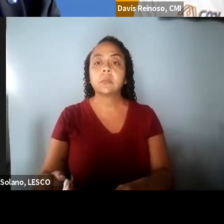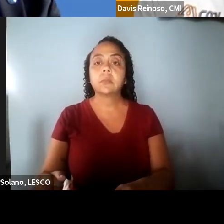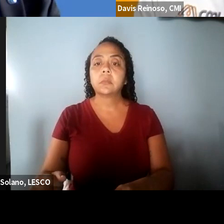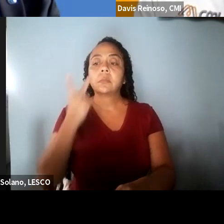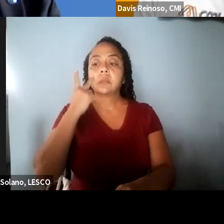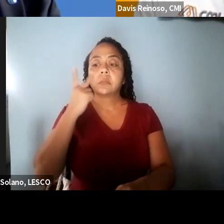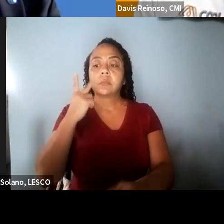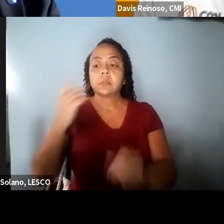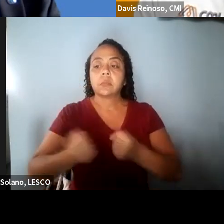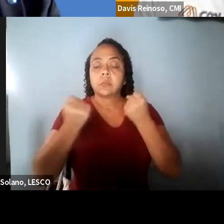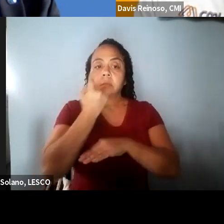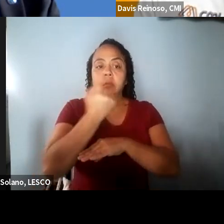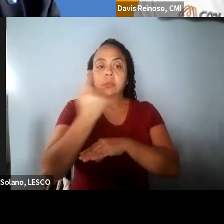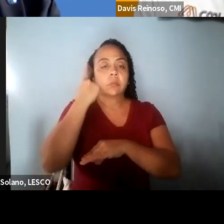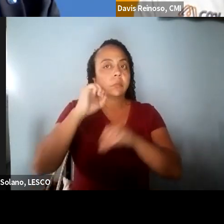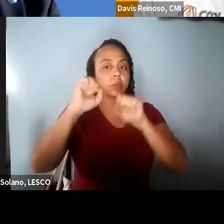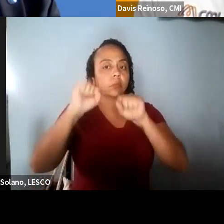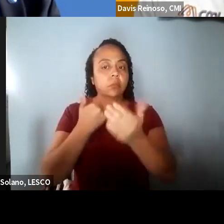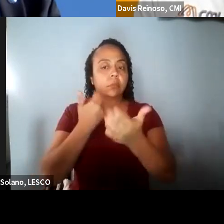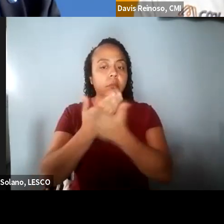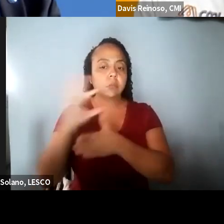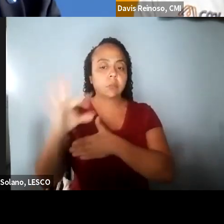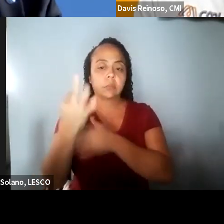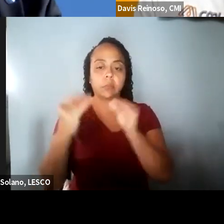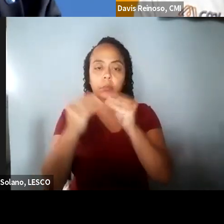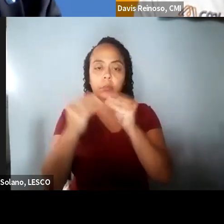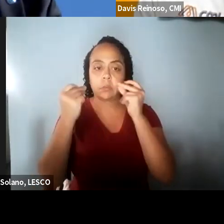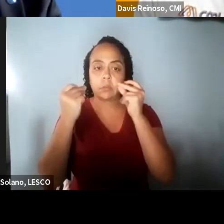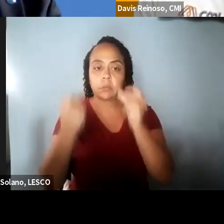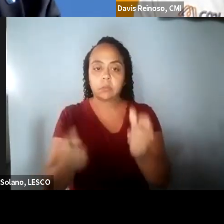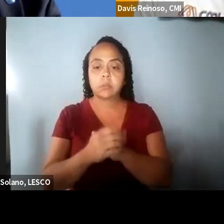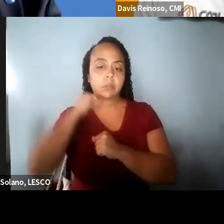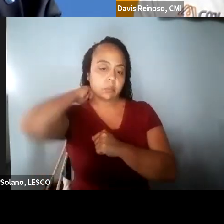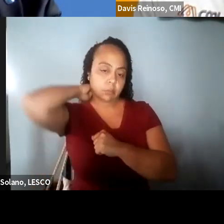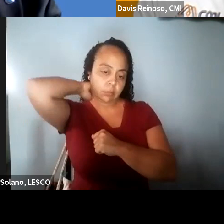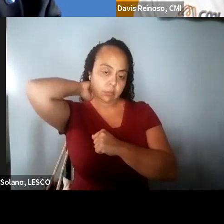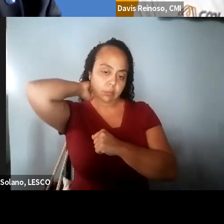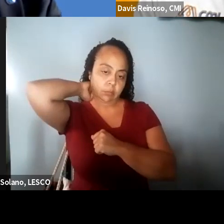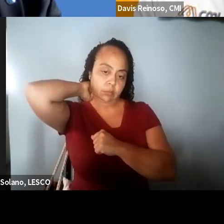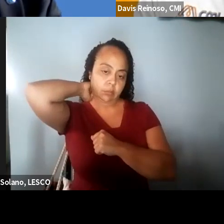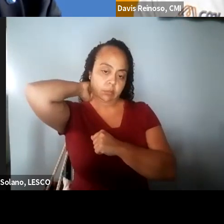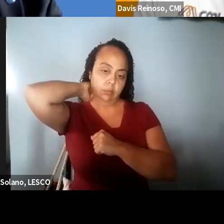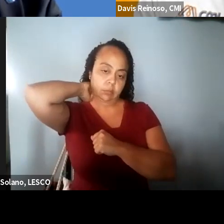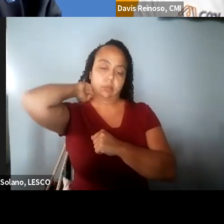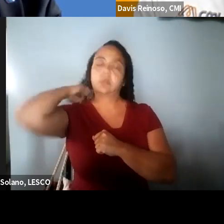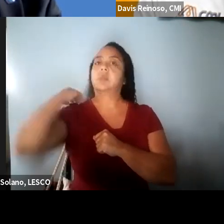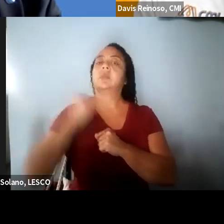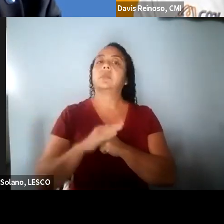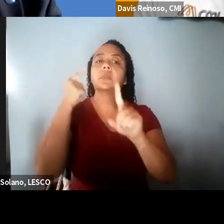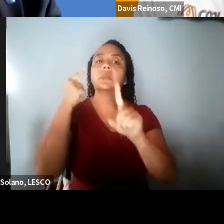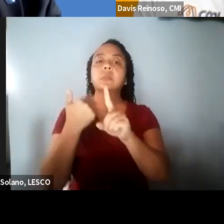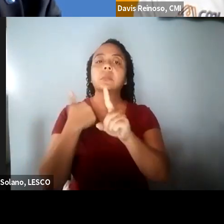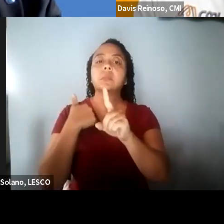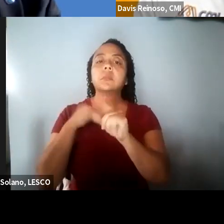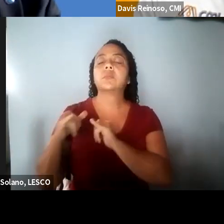estos sectores para poder llegar de manera más rápida y eficiente a esta a estas metas que tenemos en común